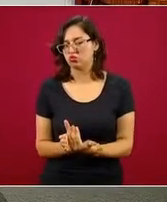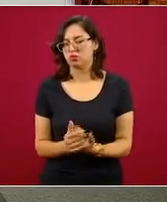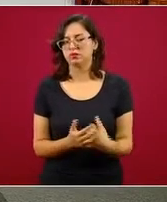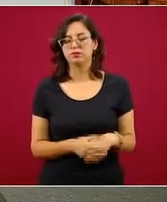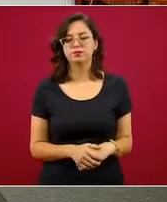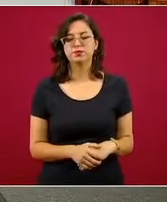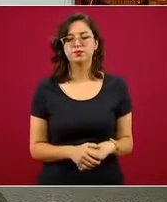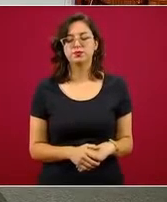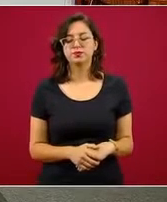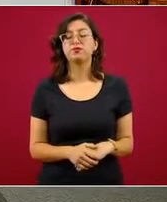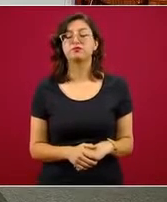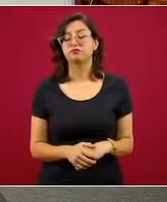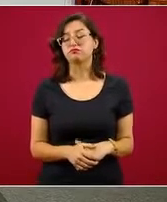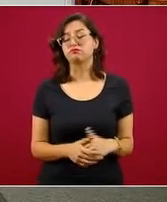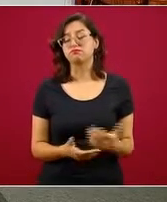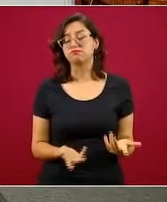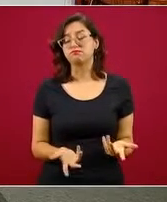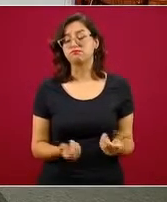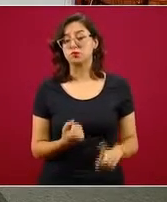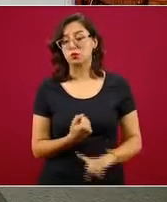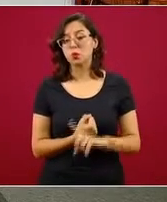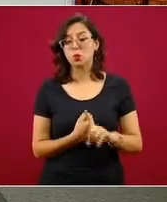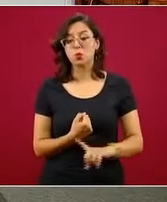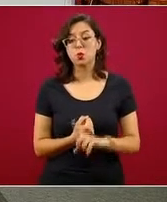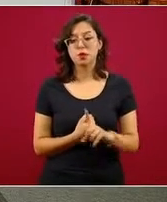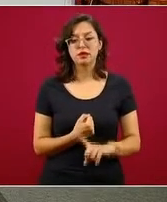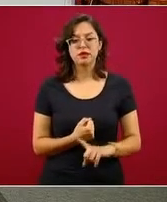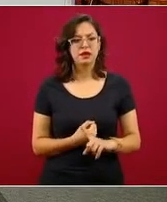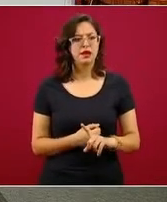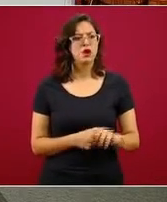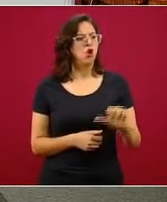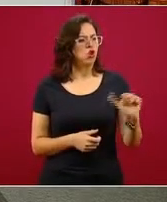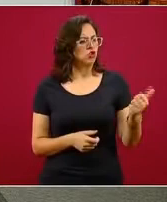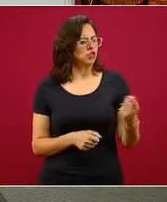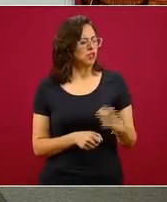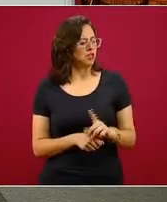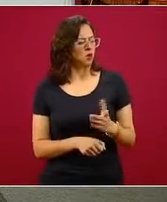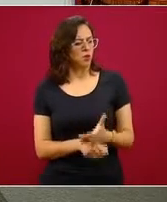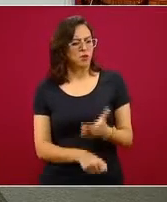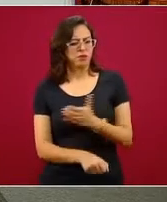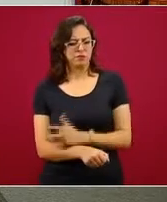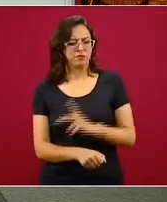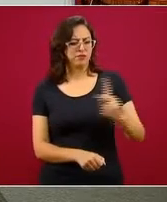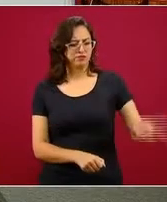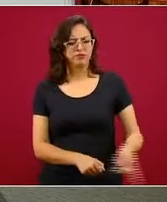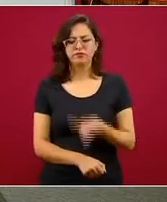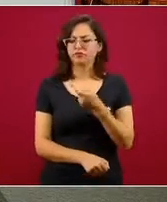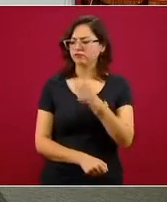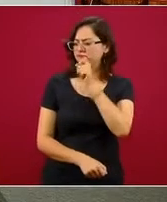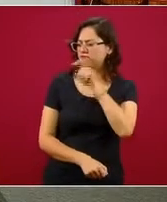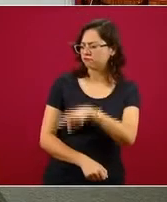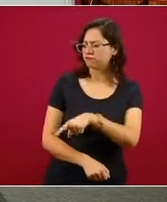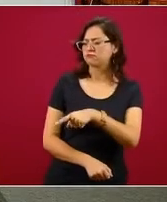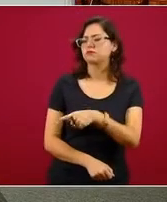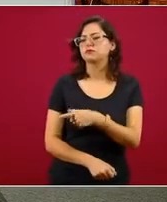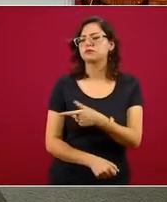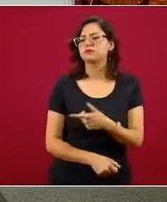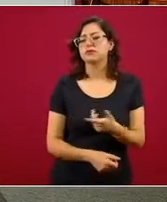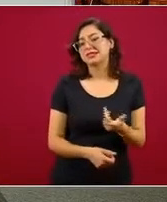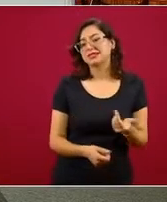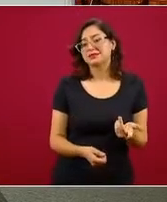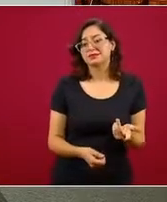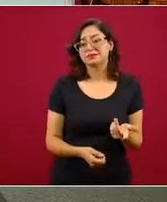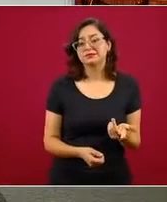Esto tiene consecuencias. El otro día había un colega aquí que preguntaba sobre esto, lástima que hoy no está.